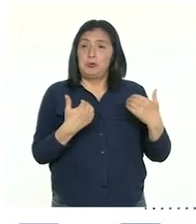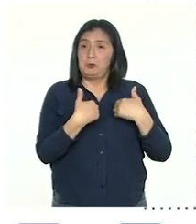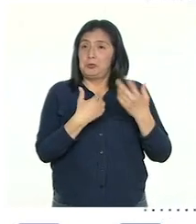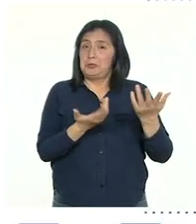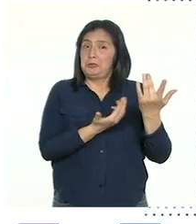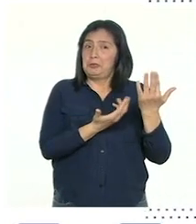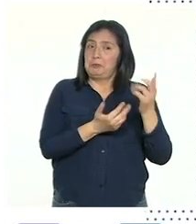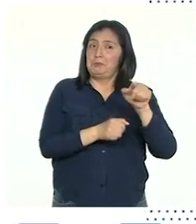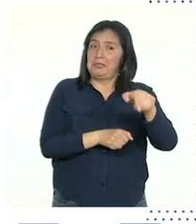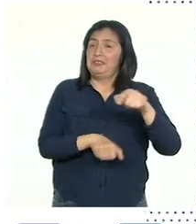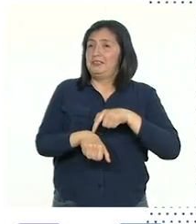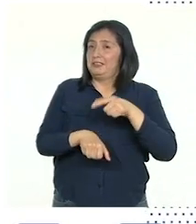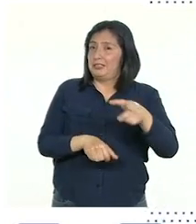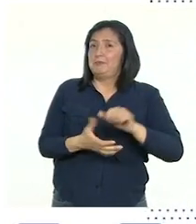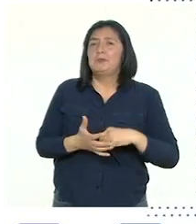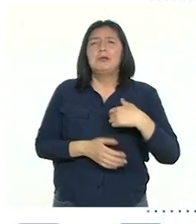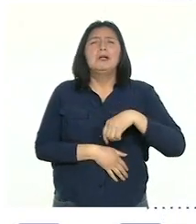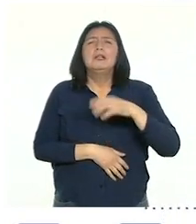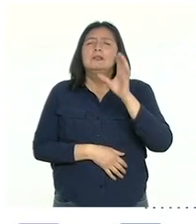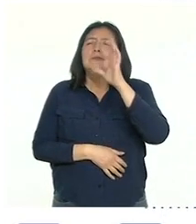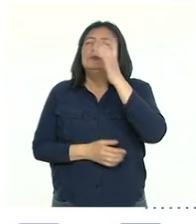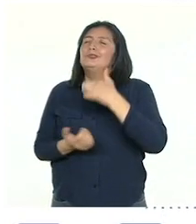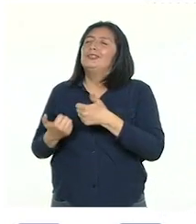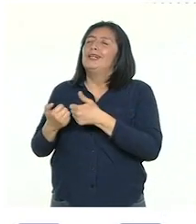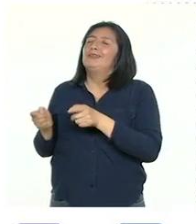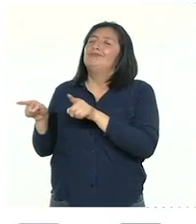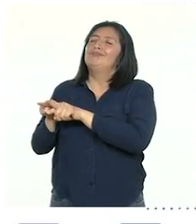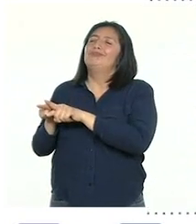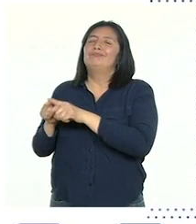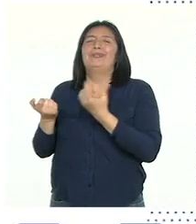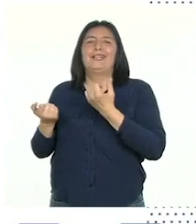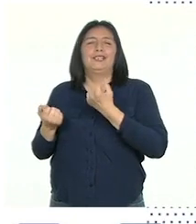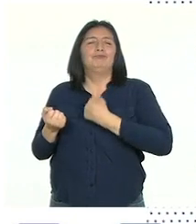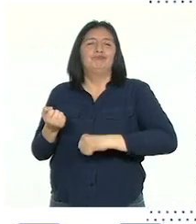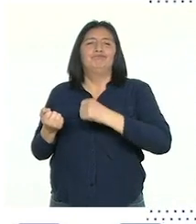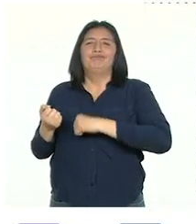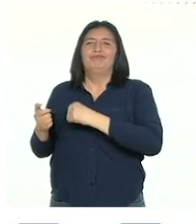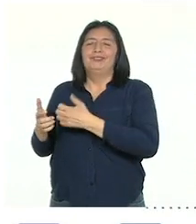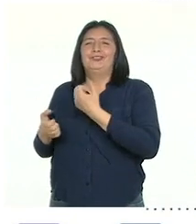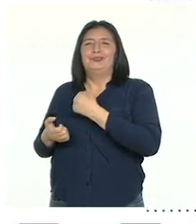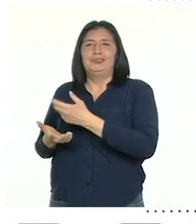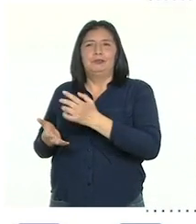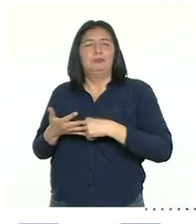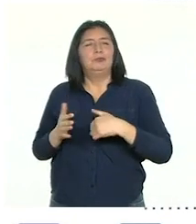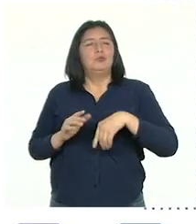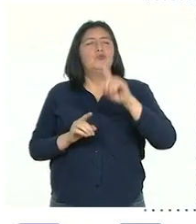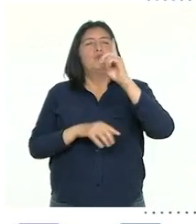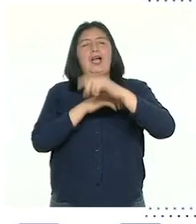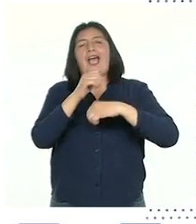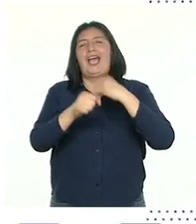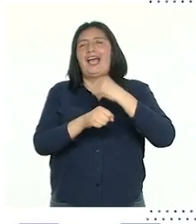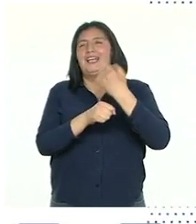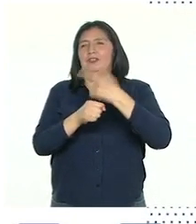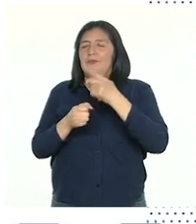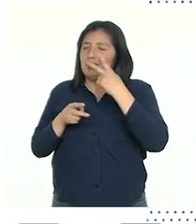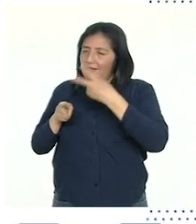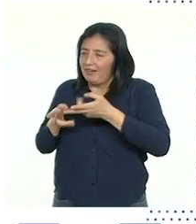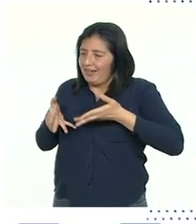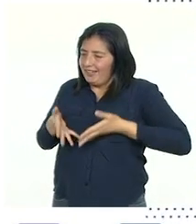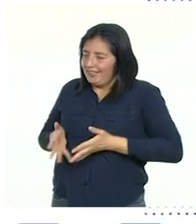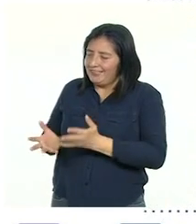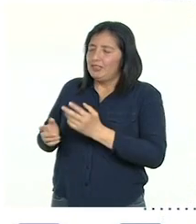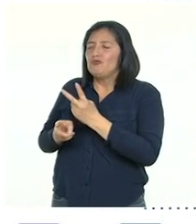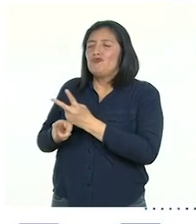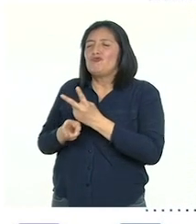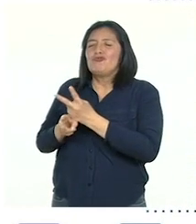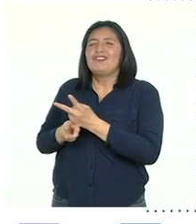espera esta época para buscar pareja y reproducirse, porque tendrán todo un año para ver nacer y cuidar